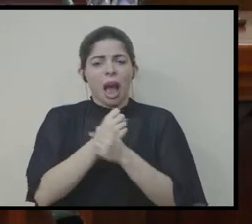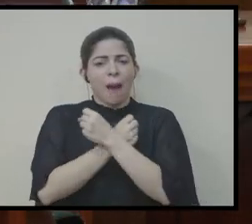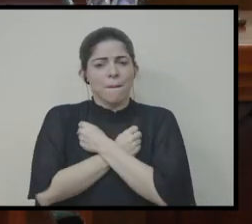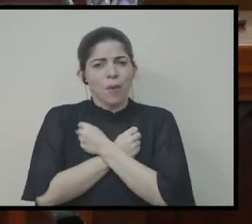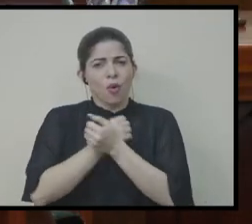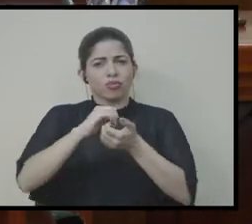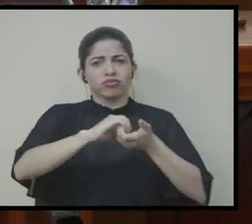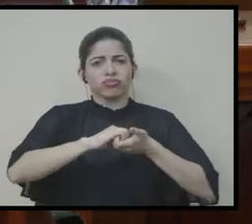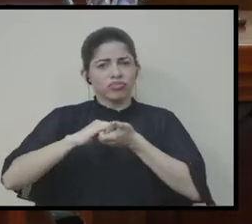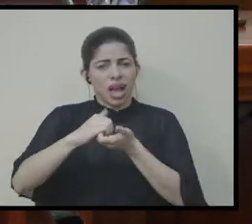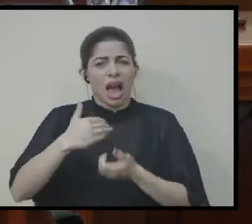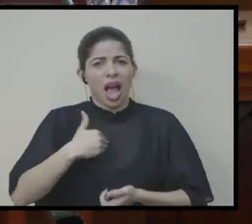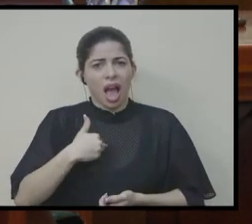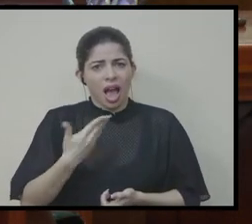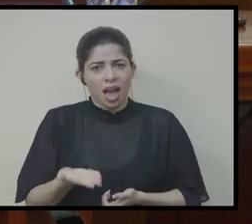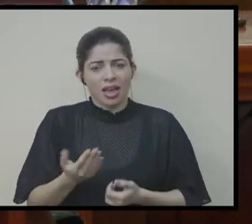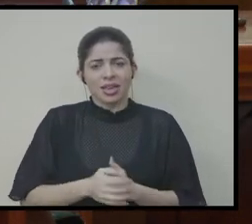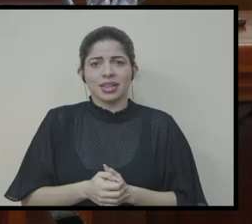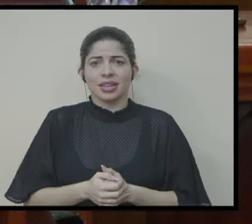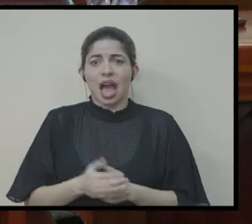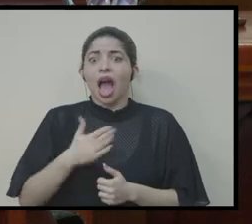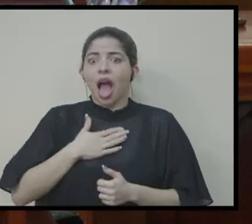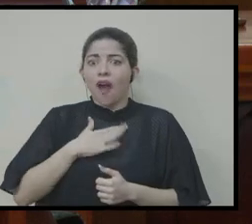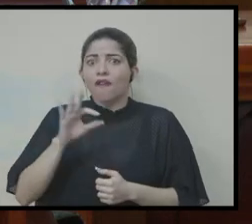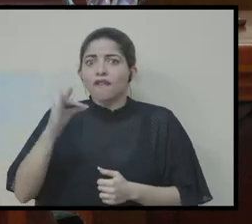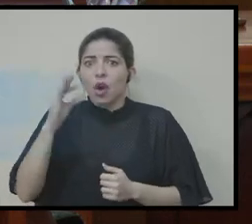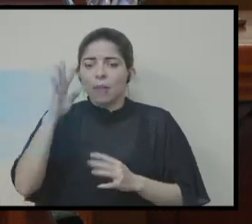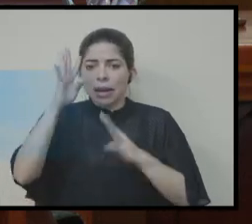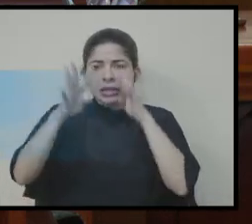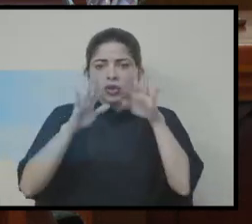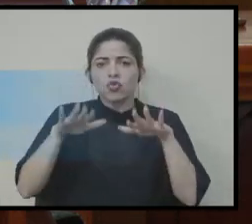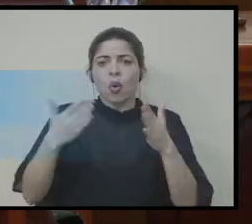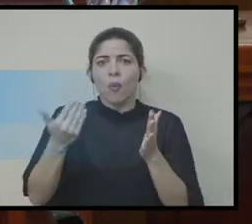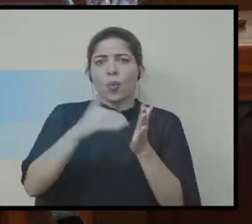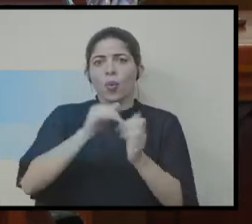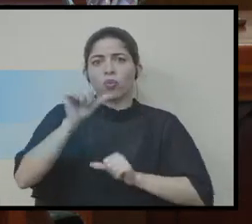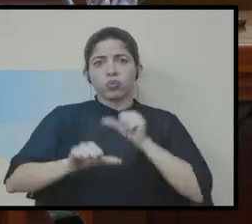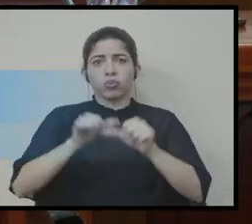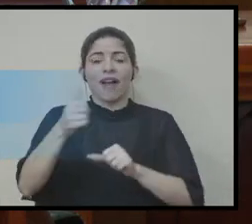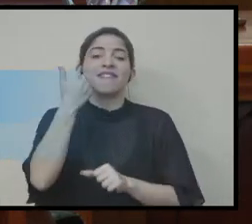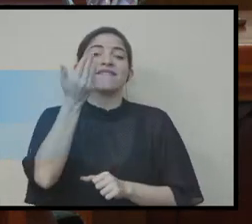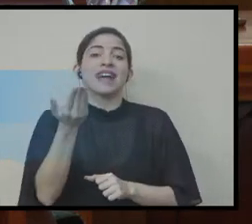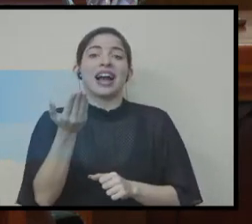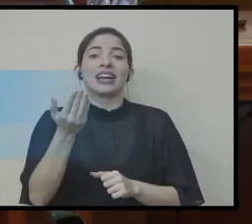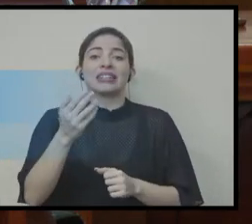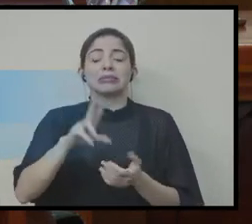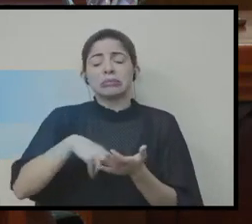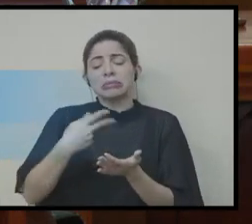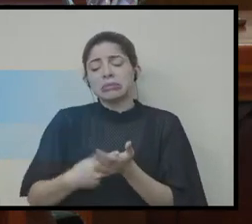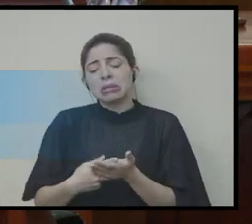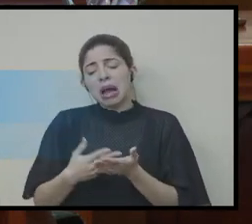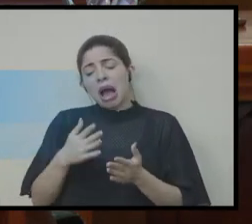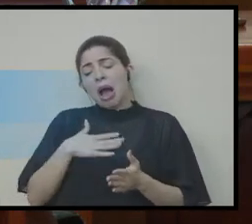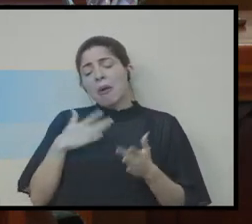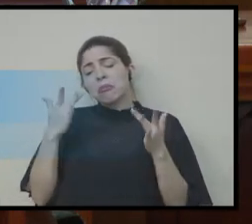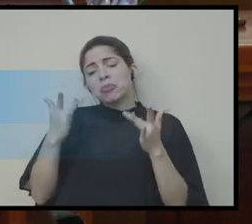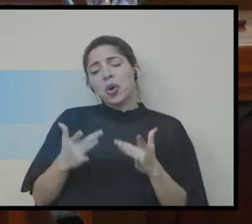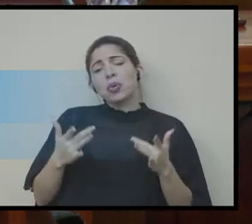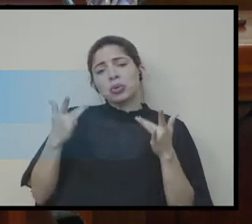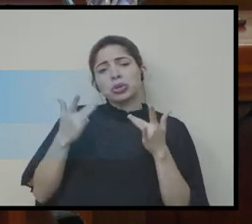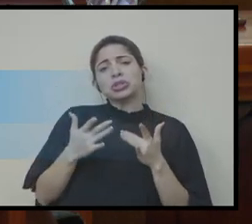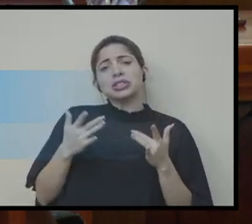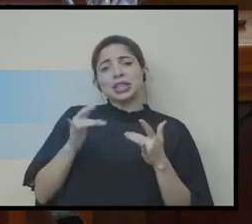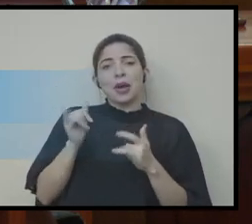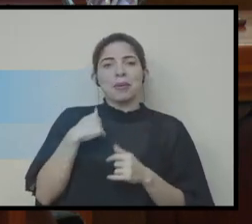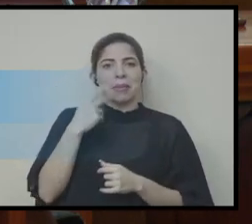hay solidaridad, hay formas de volver a salir adelante. Es muy fácil estar en el piso y decir, ay, Edwin, pobrecito. Y